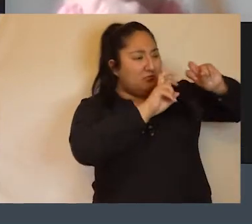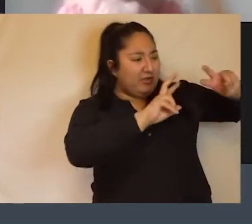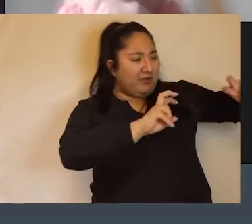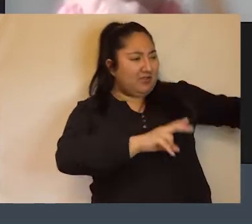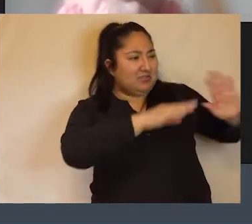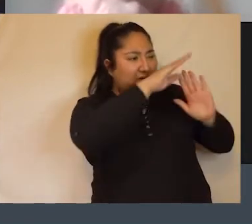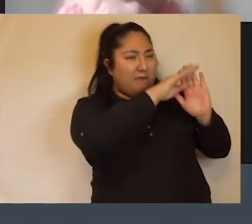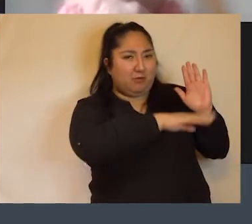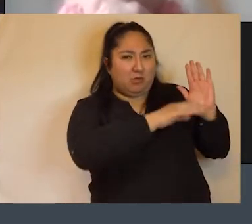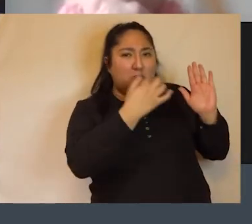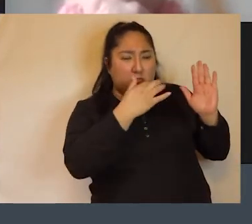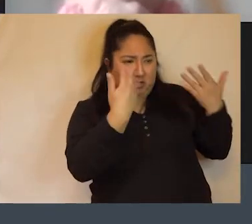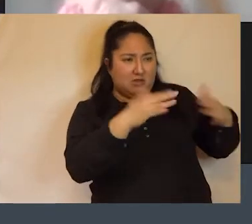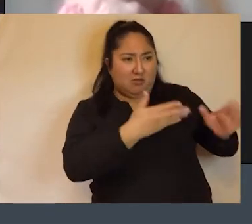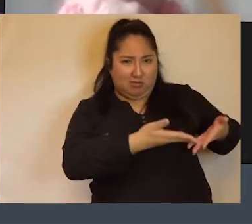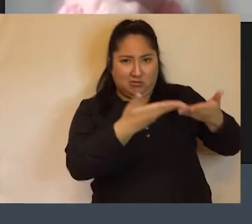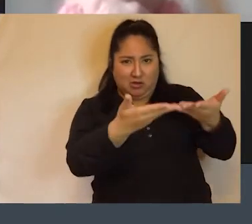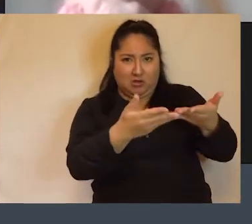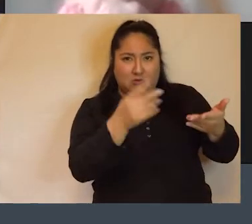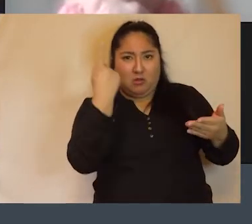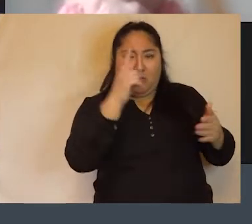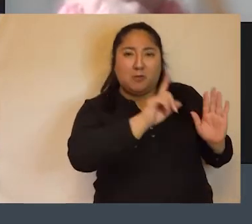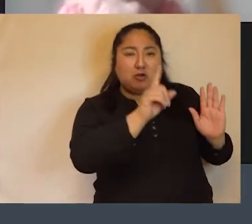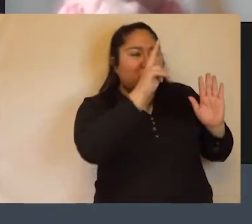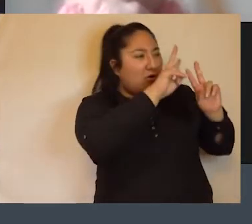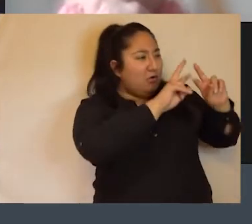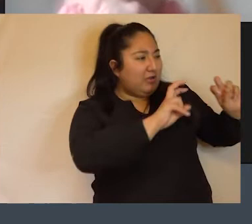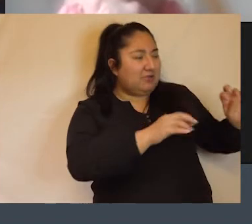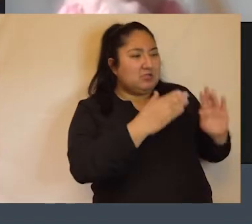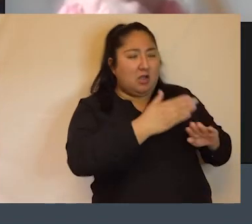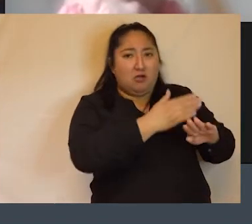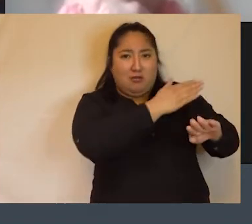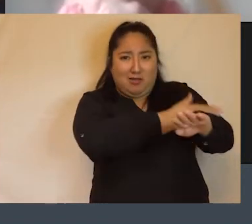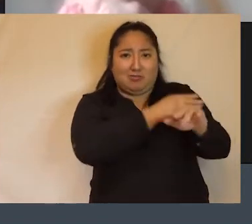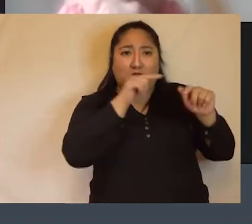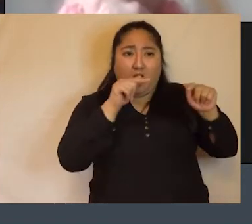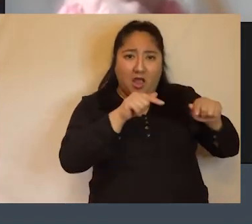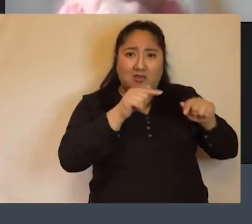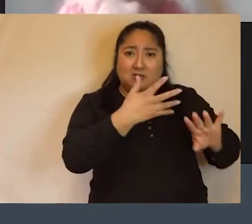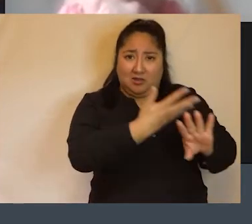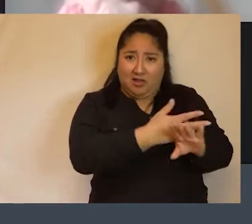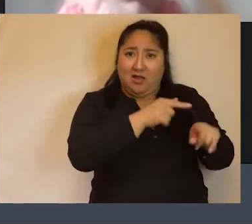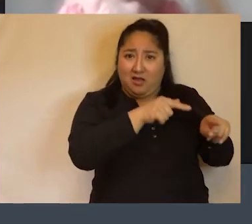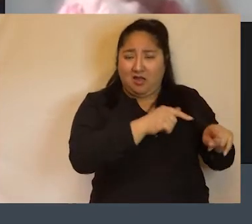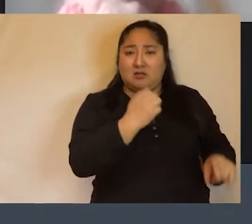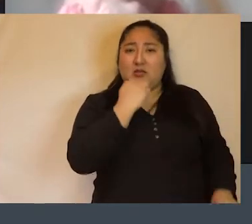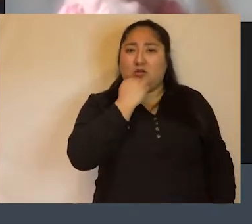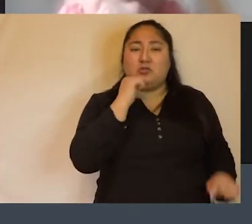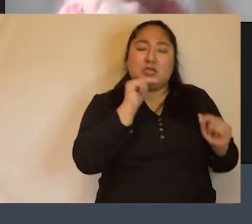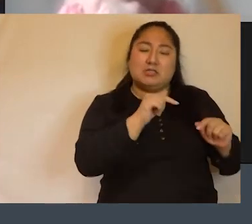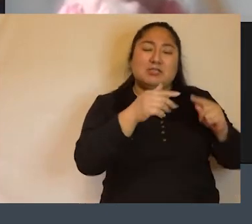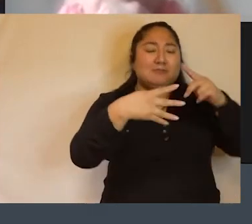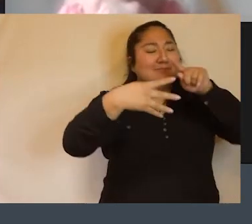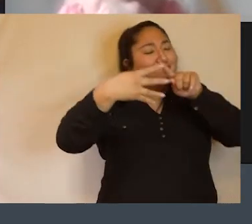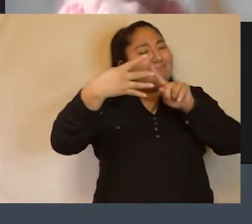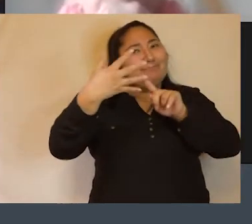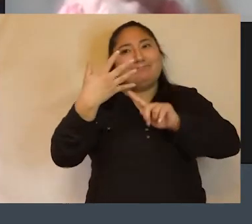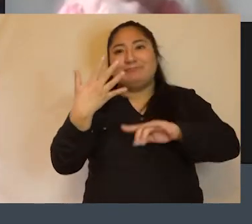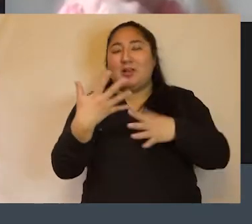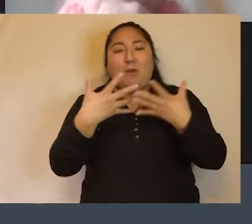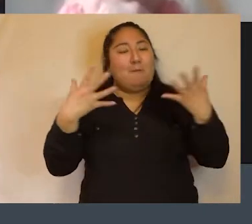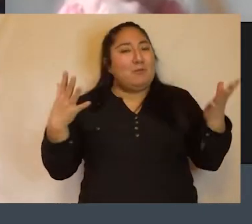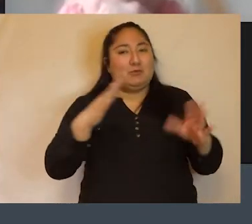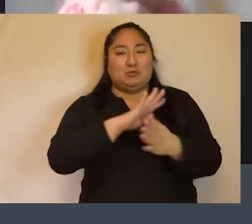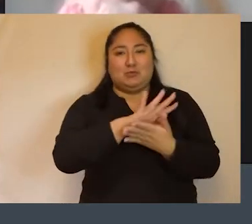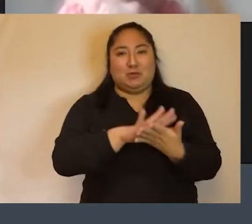No revisar los formularios ya que los entregaron, no revisarlos antes, es un error. Y así podemos seguir con varias